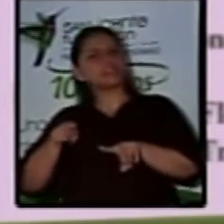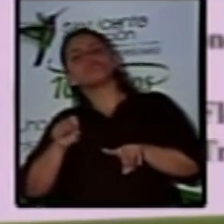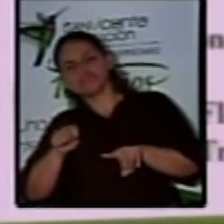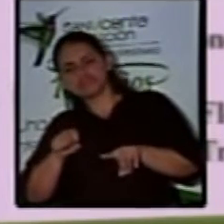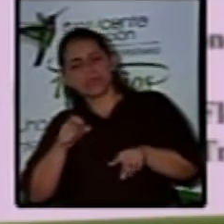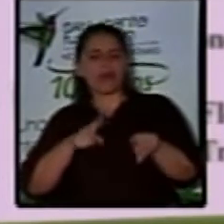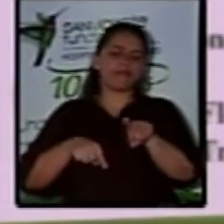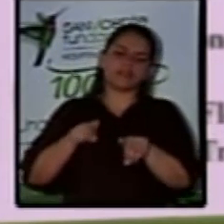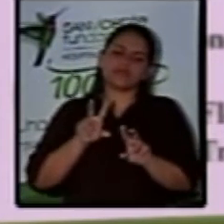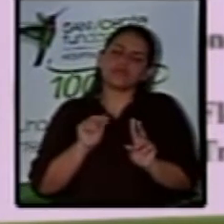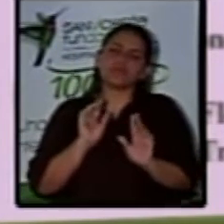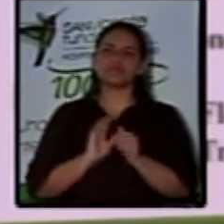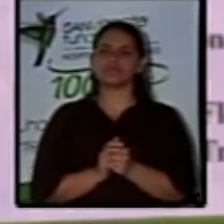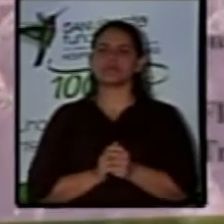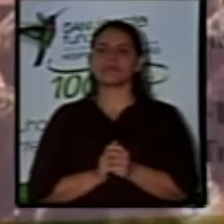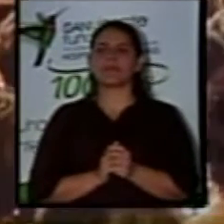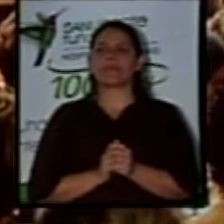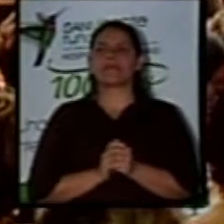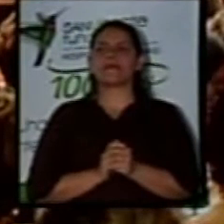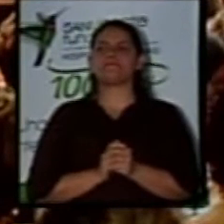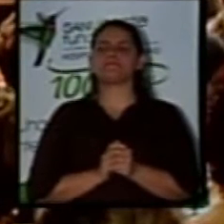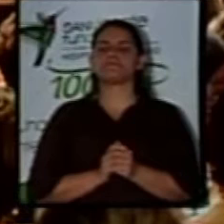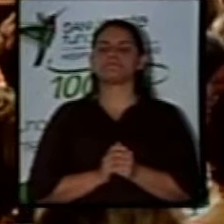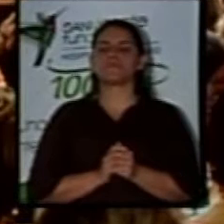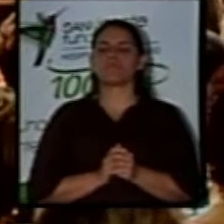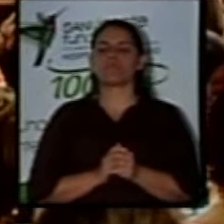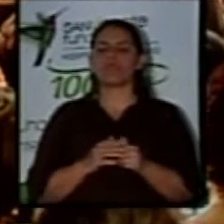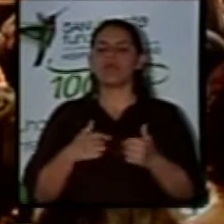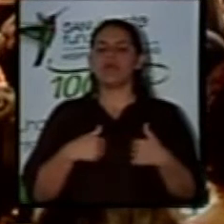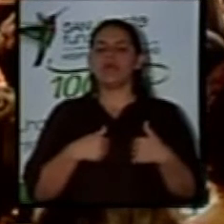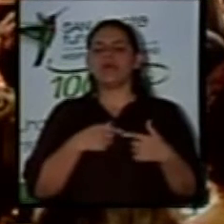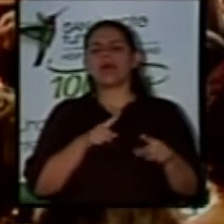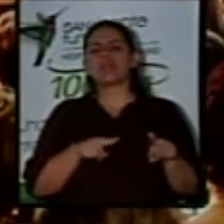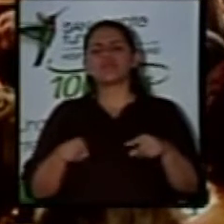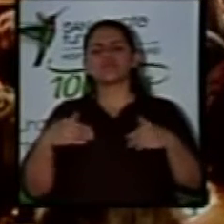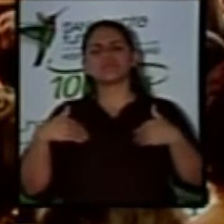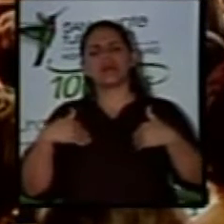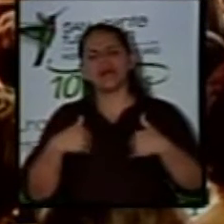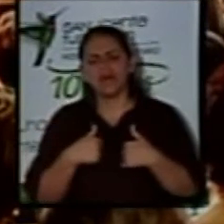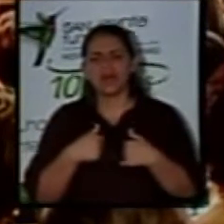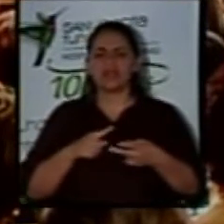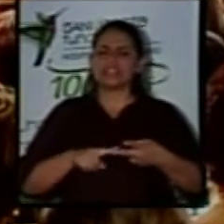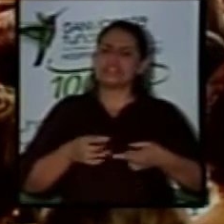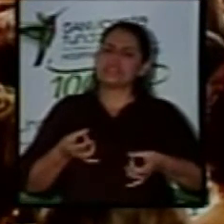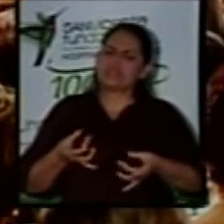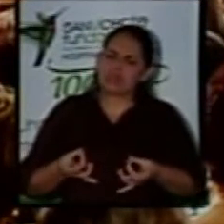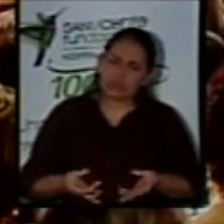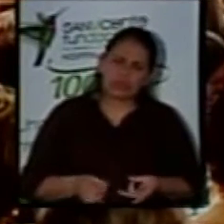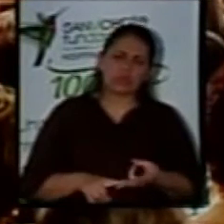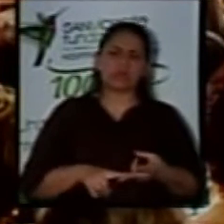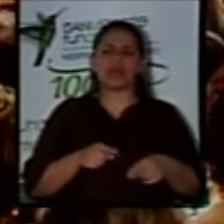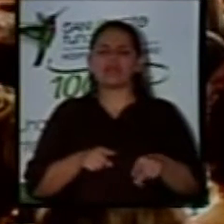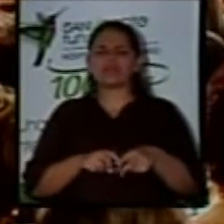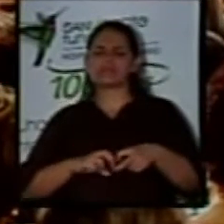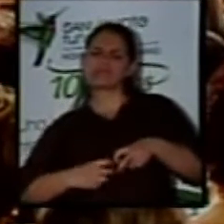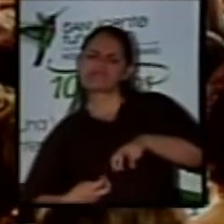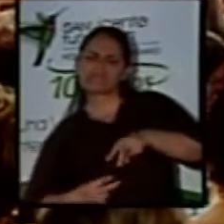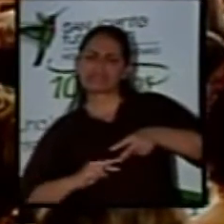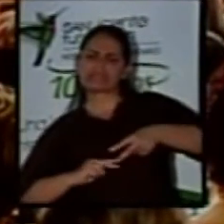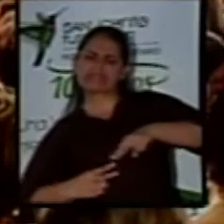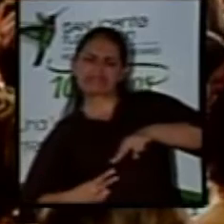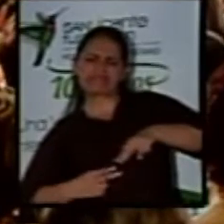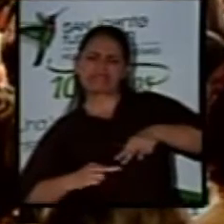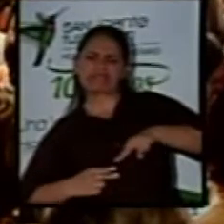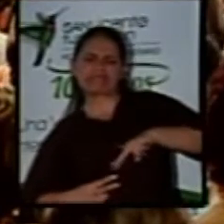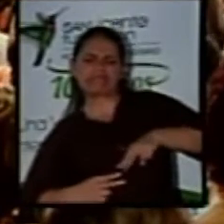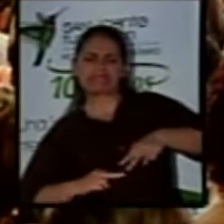Entonces, se ha referido, el paciente puede presentar pesantez, cansancio, dolor, algunas veces calambres y que